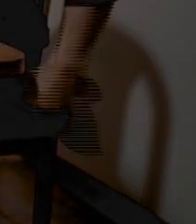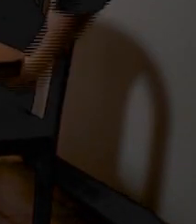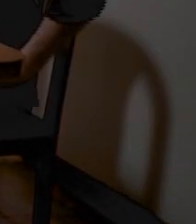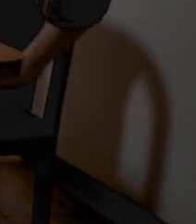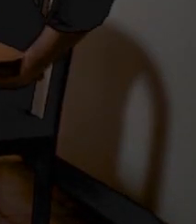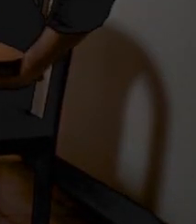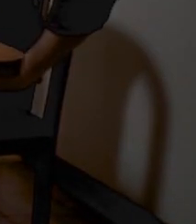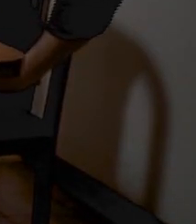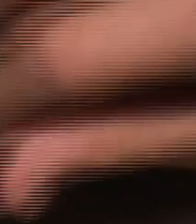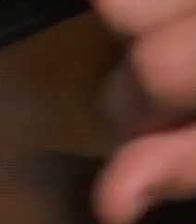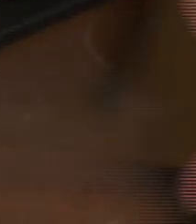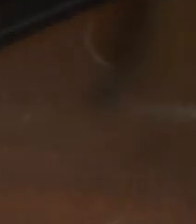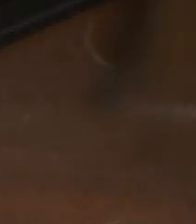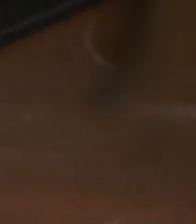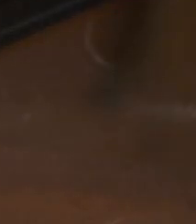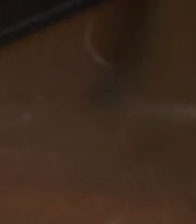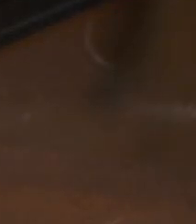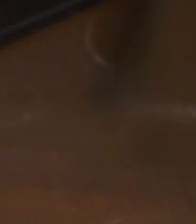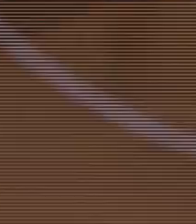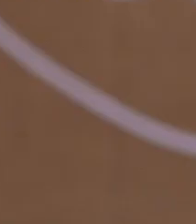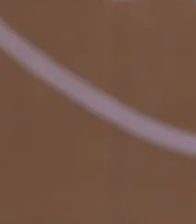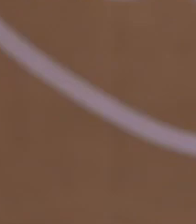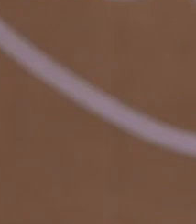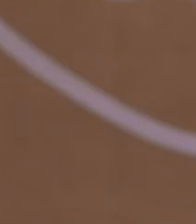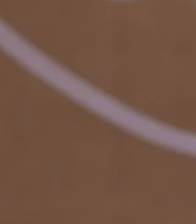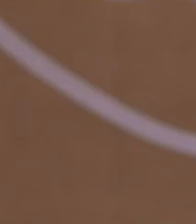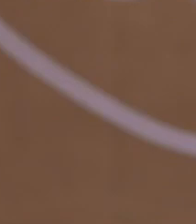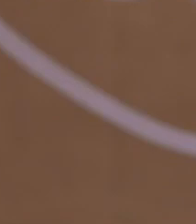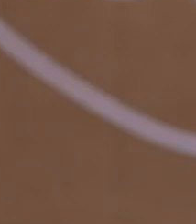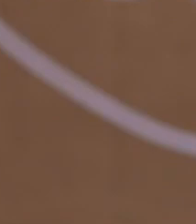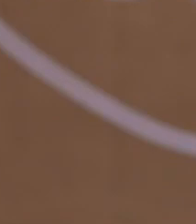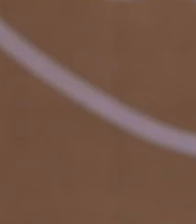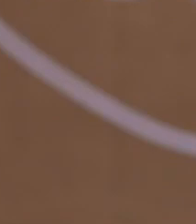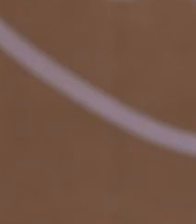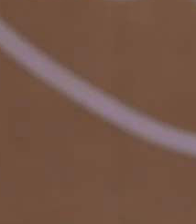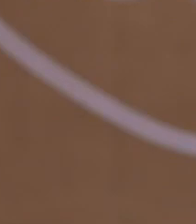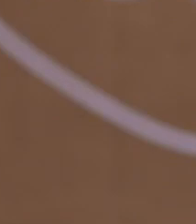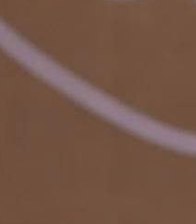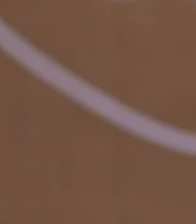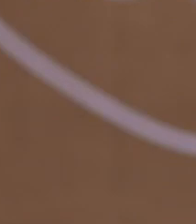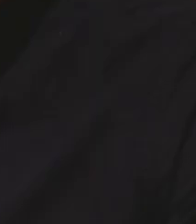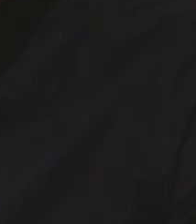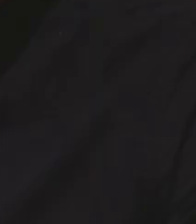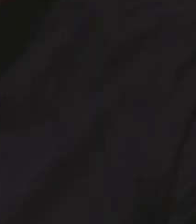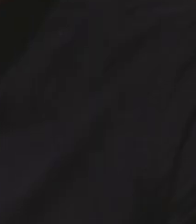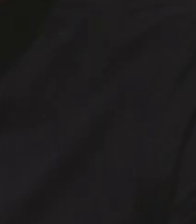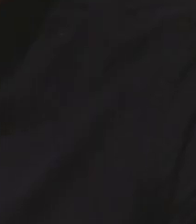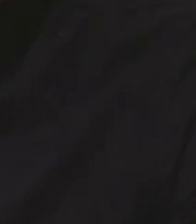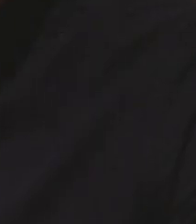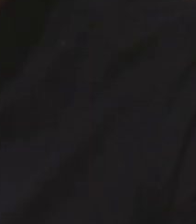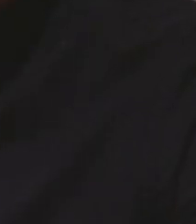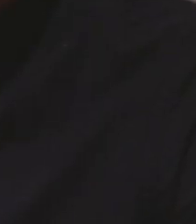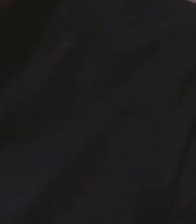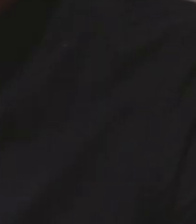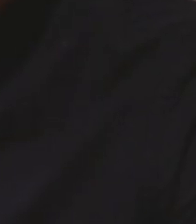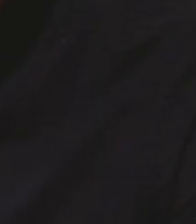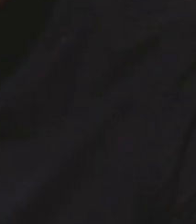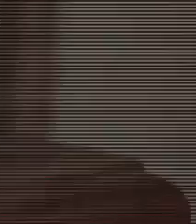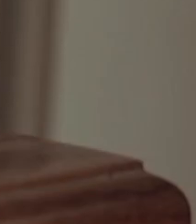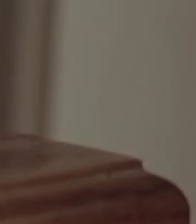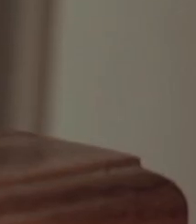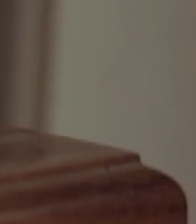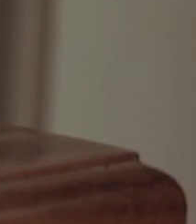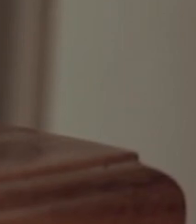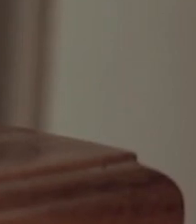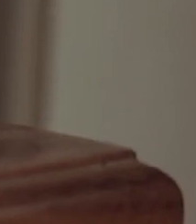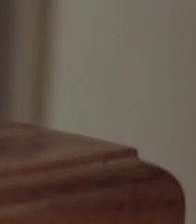venía con esto. Punta Arenas, guarda secretos que todos tenemos que vivir. ¿El abuelo? Descubrí